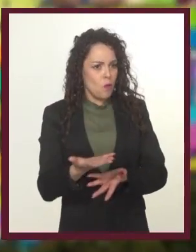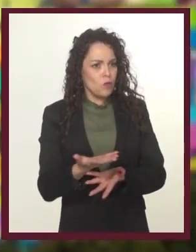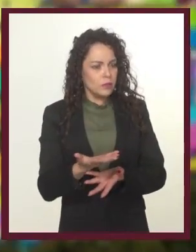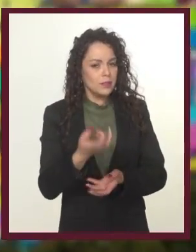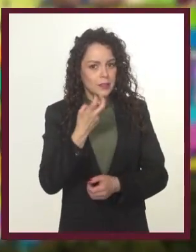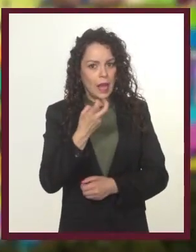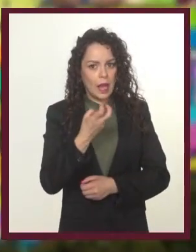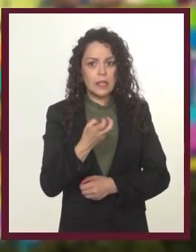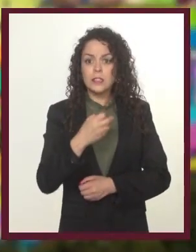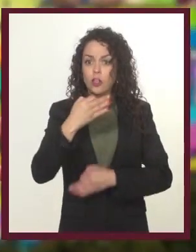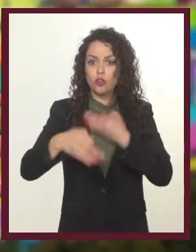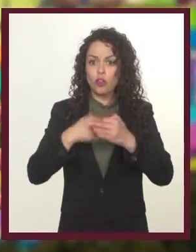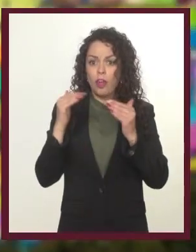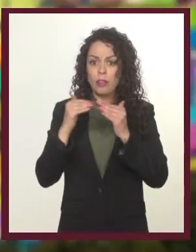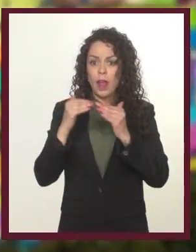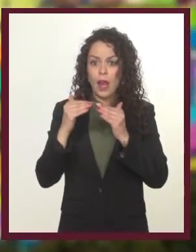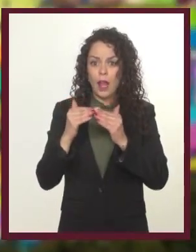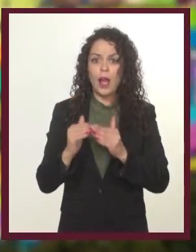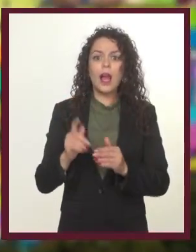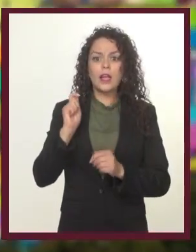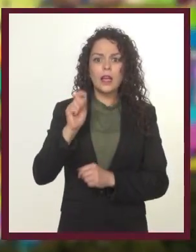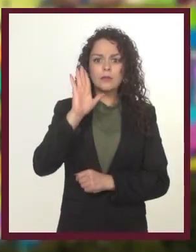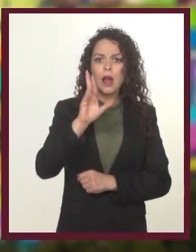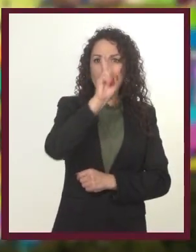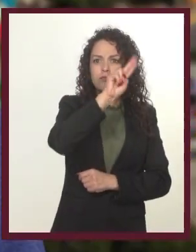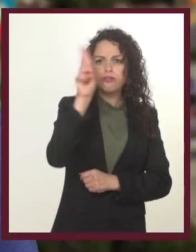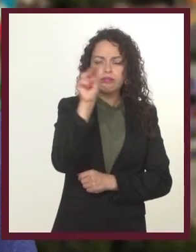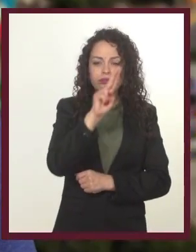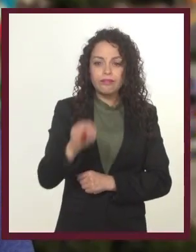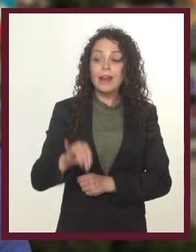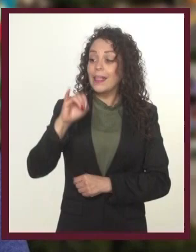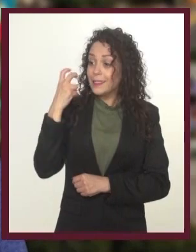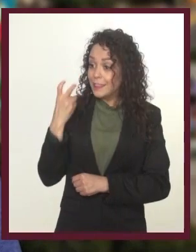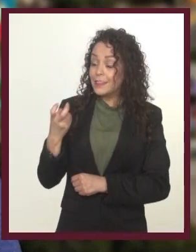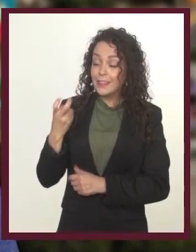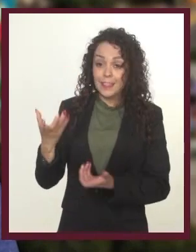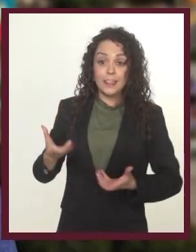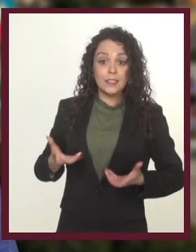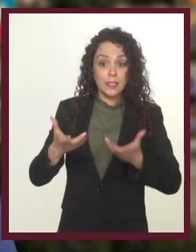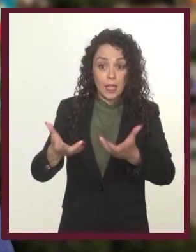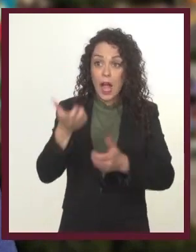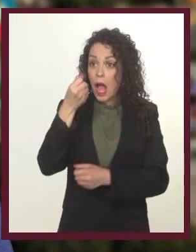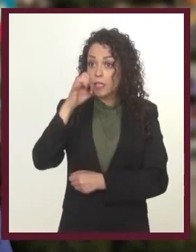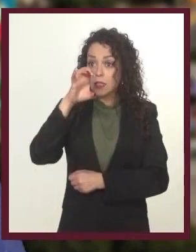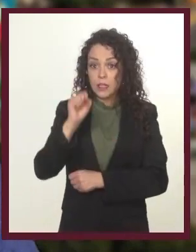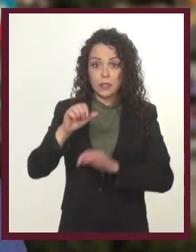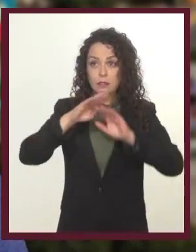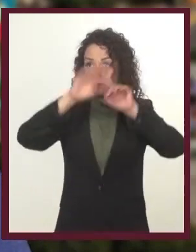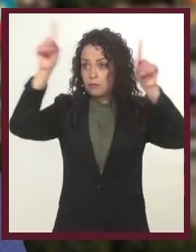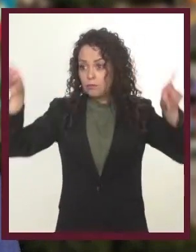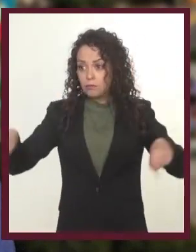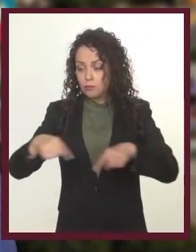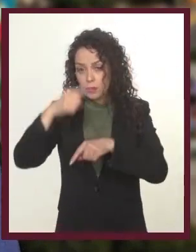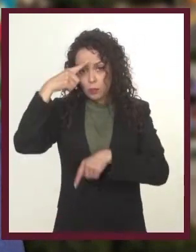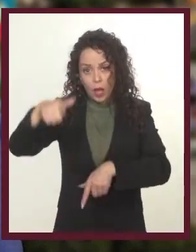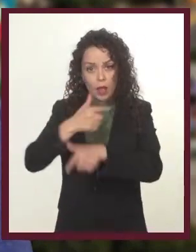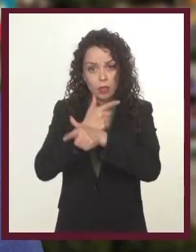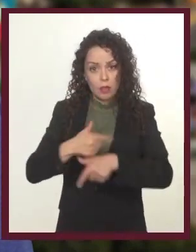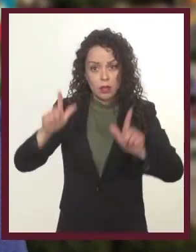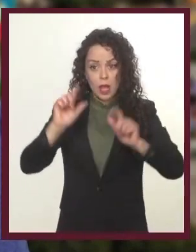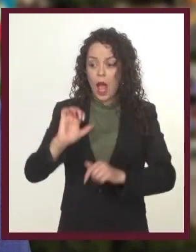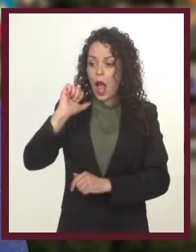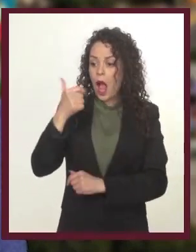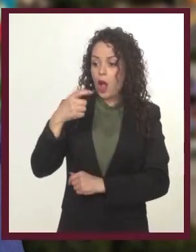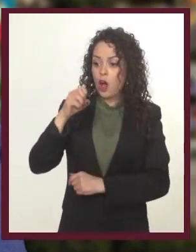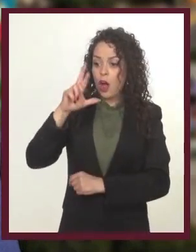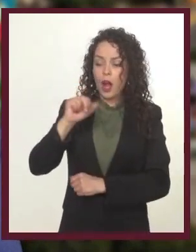hubieran hecho de todas las fachadas de las casas un gran lienzo. Eso. El espacio público es eso, un gran lienzo, un